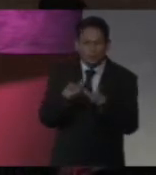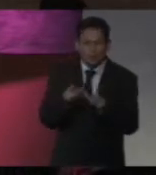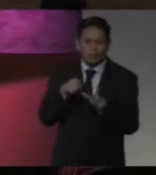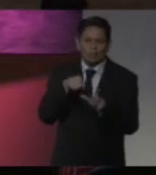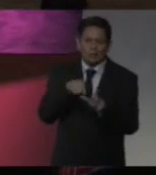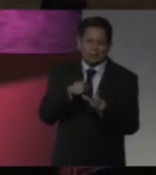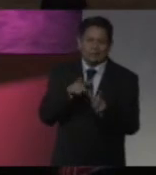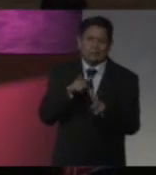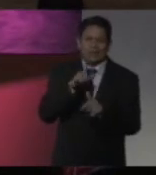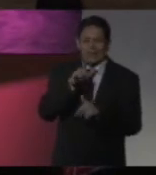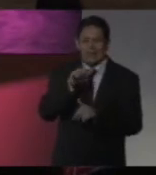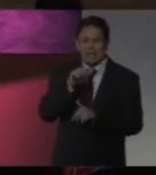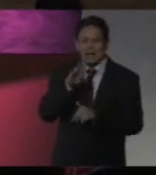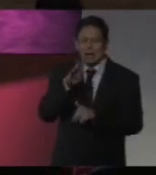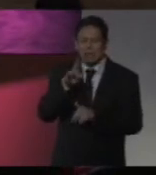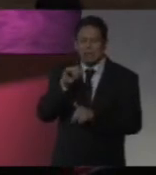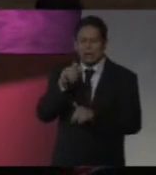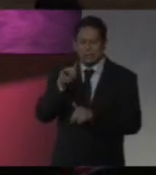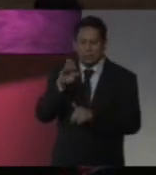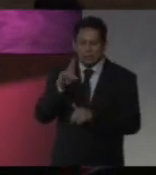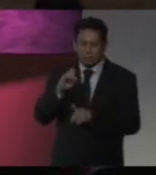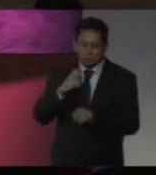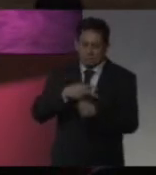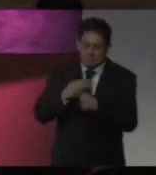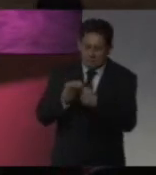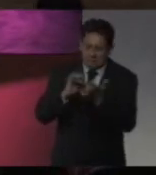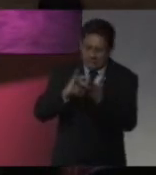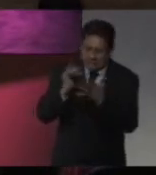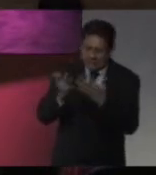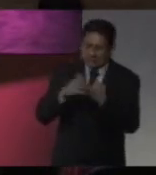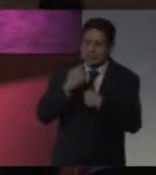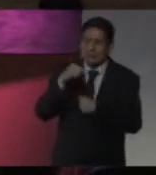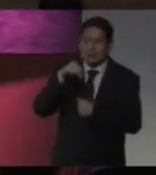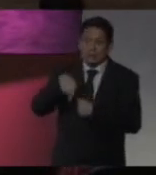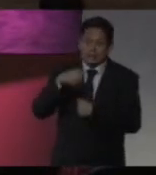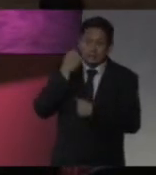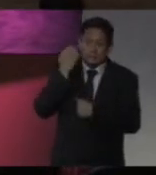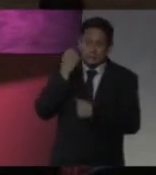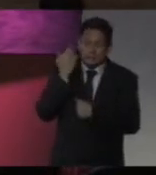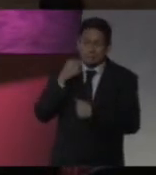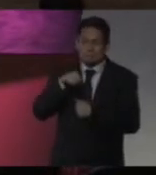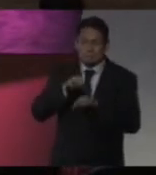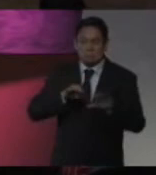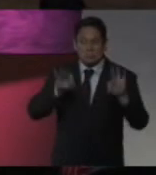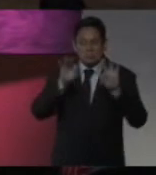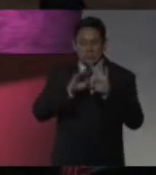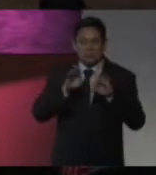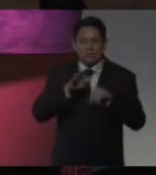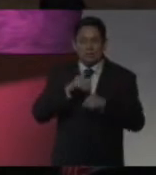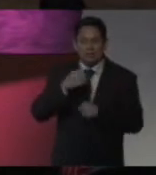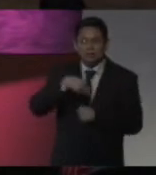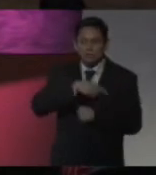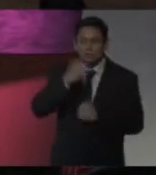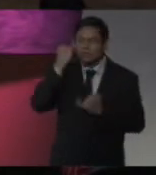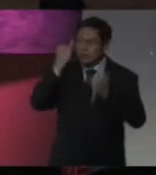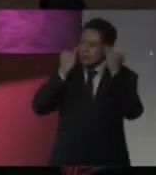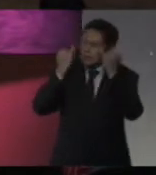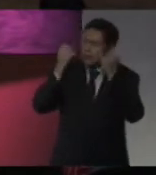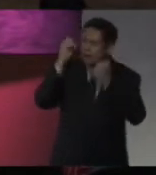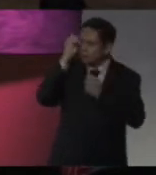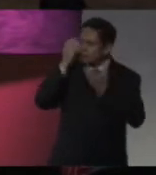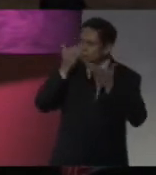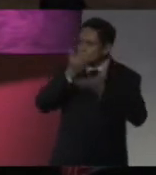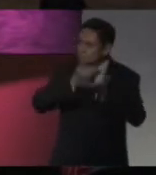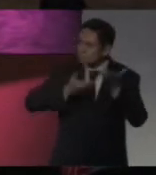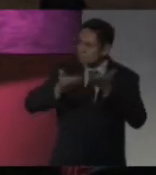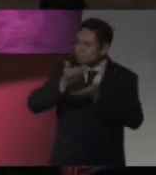la convocatoria a este evento, sino porque verdaderamente ha abierto un espacio de reflexión fundamental, no digamos ya en el Instituto